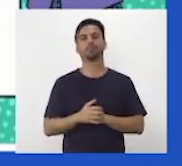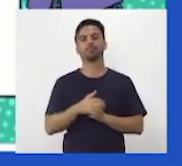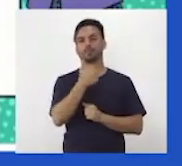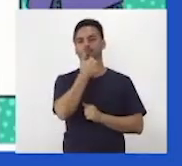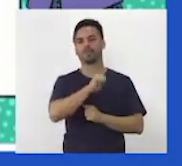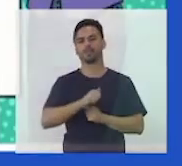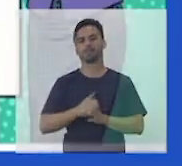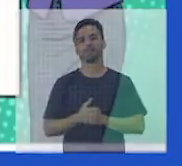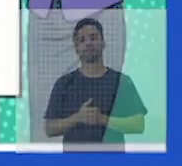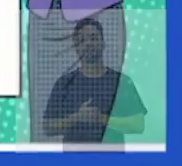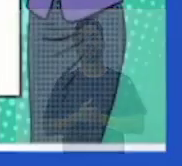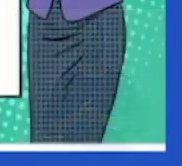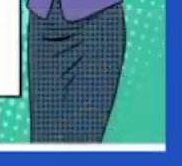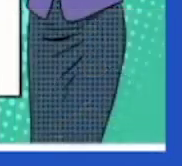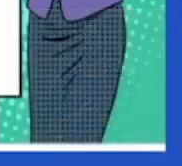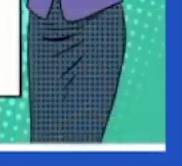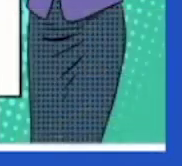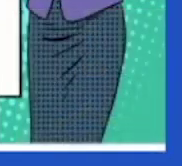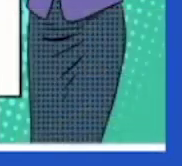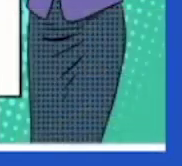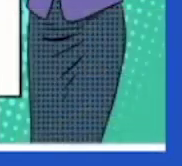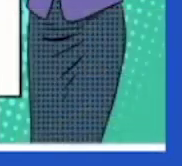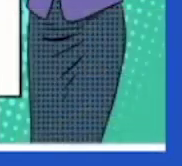Luego es muy fácil.